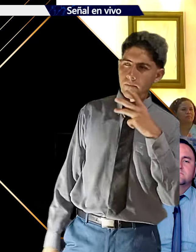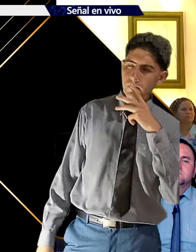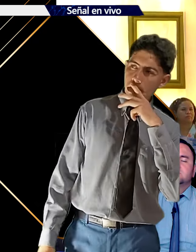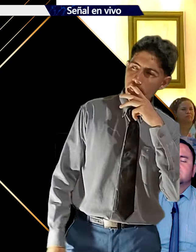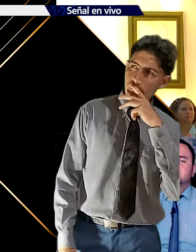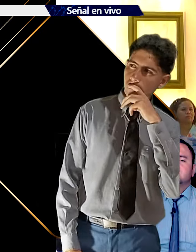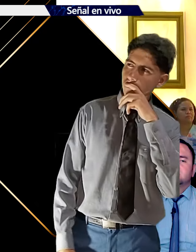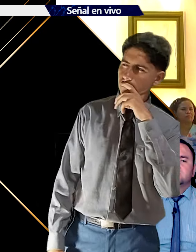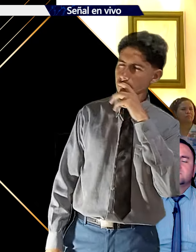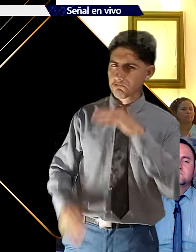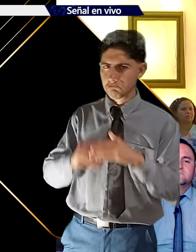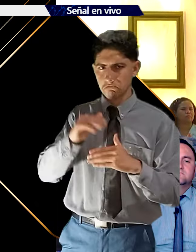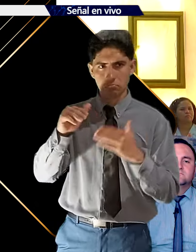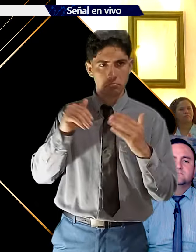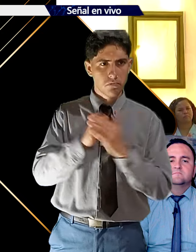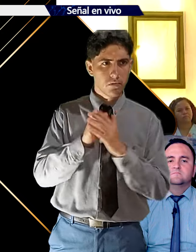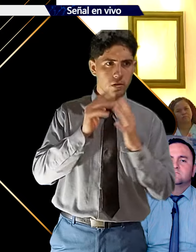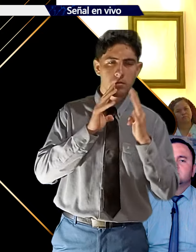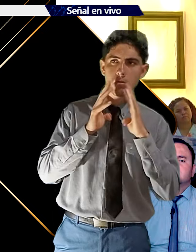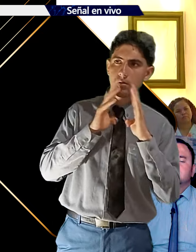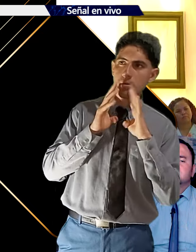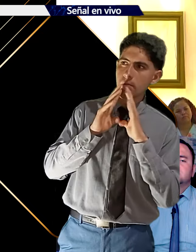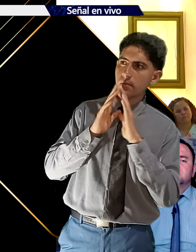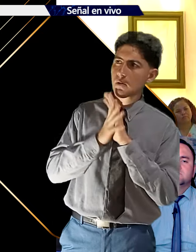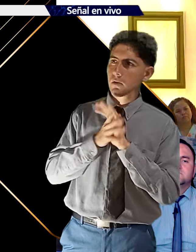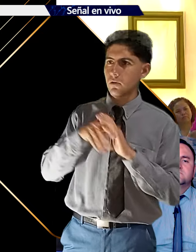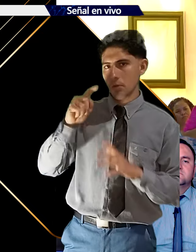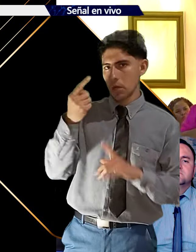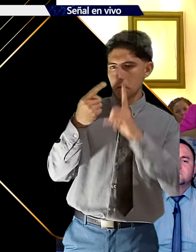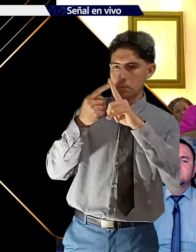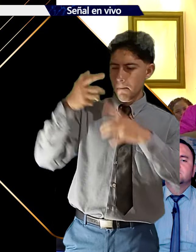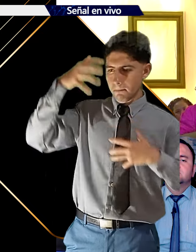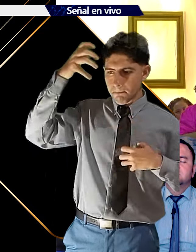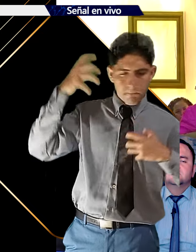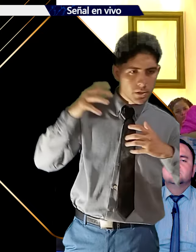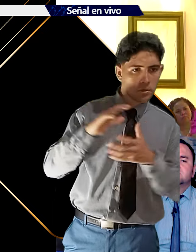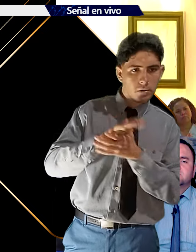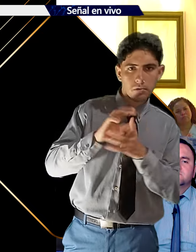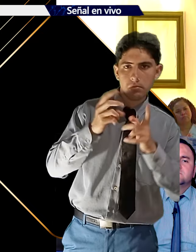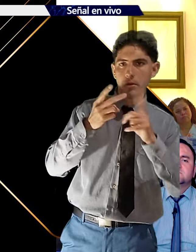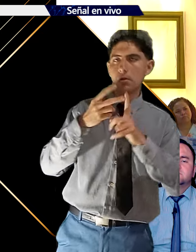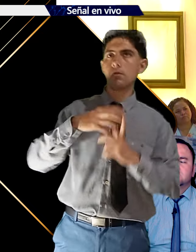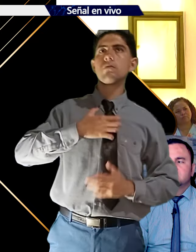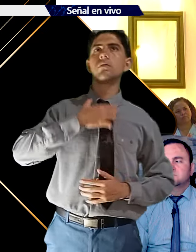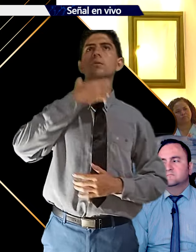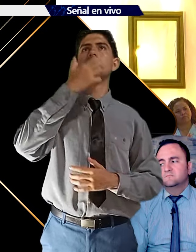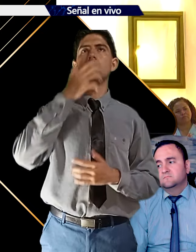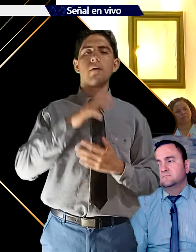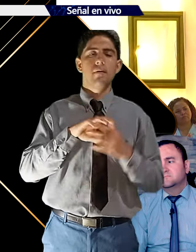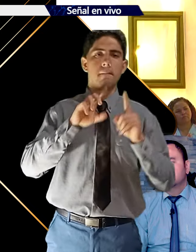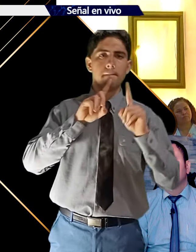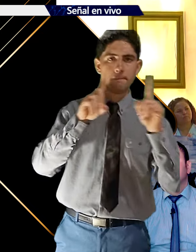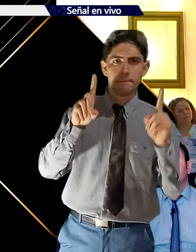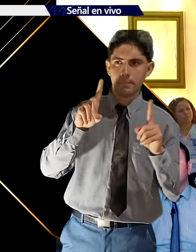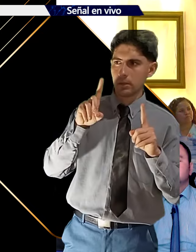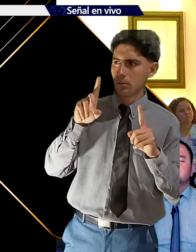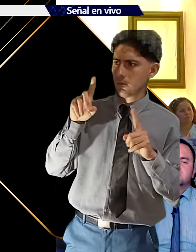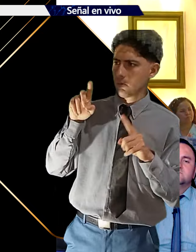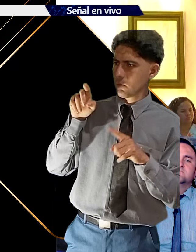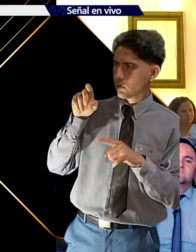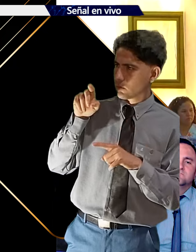esta ilustración que entre todos hablaron y dijeron, oye, pero todos estamos de a uno, pero aquí hay disque tres leones.